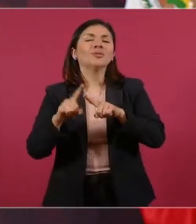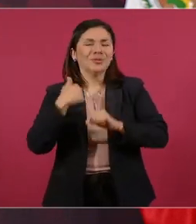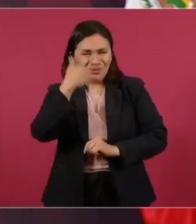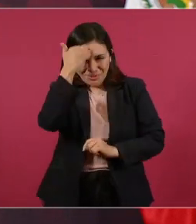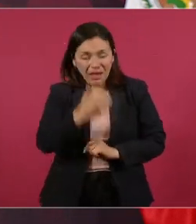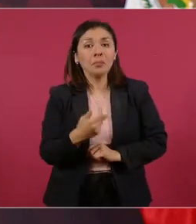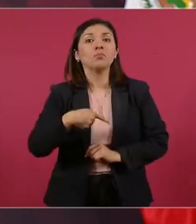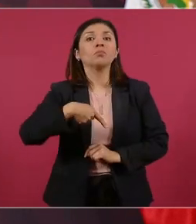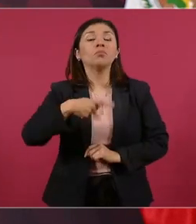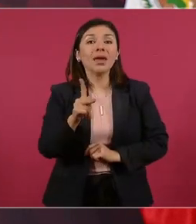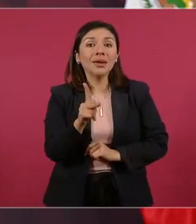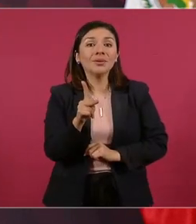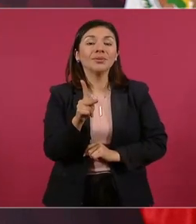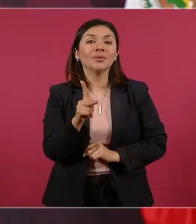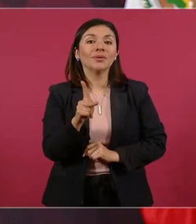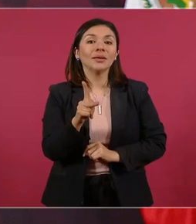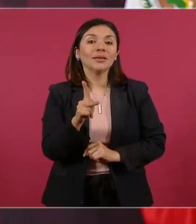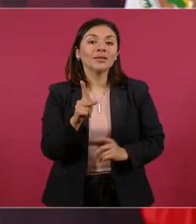hay